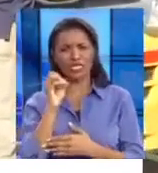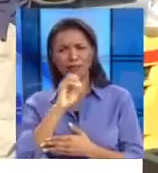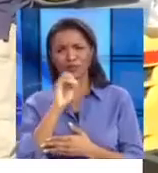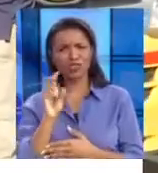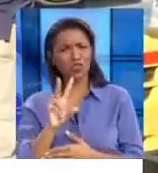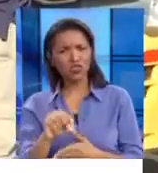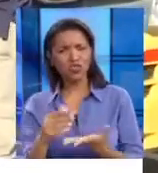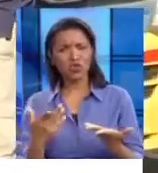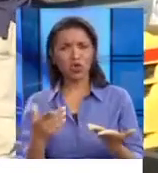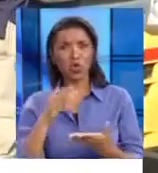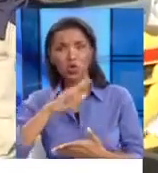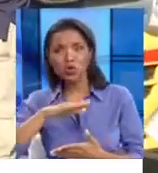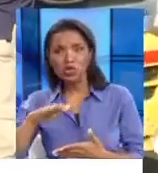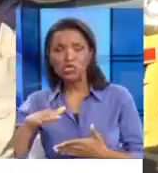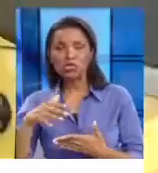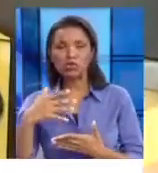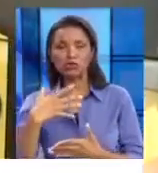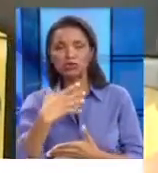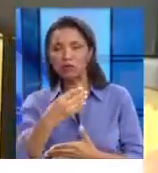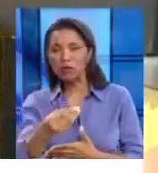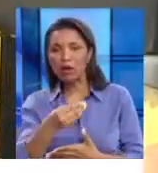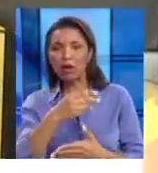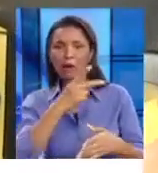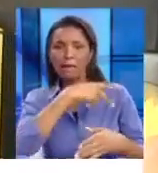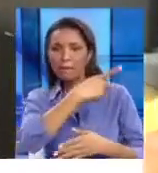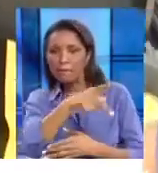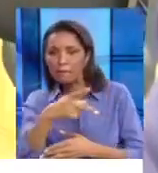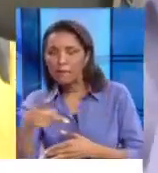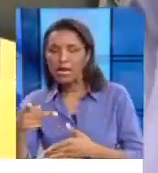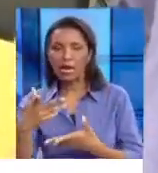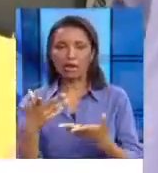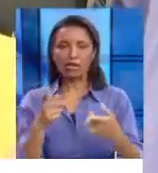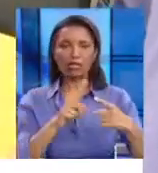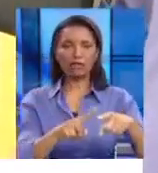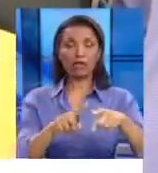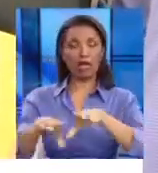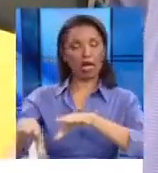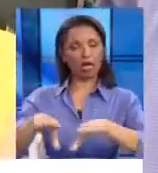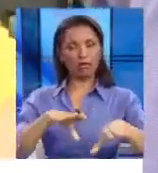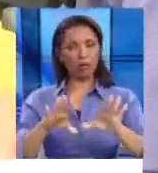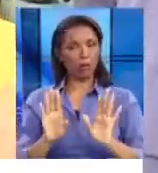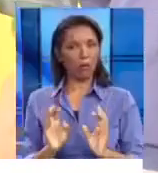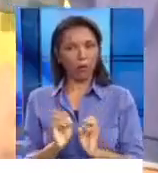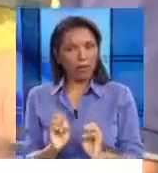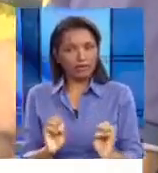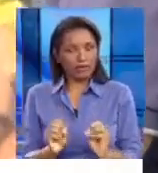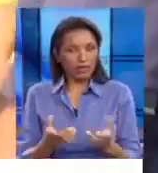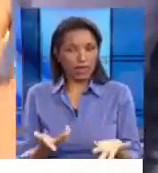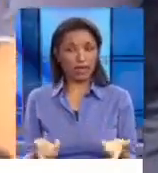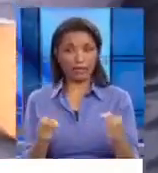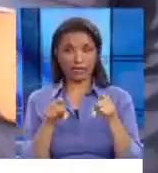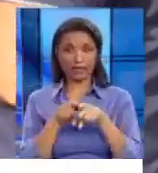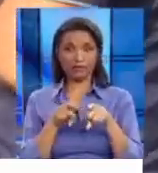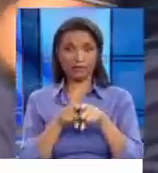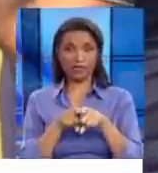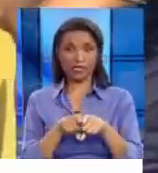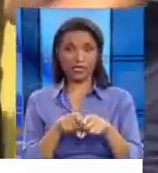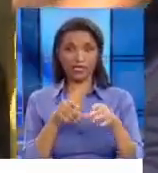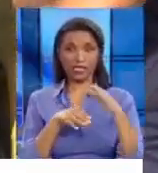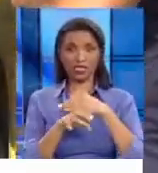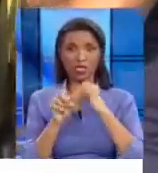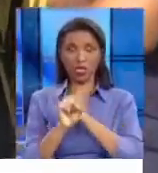salen, los papás los llevan a los malls, los llevan a las playas, a diferentes actividades, inclusive las matrículas en los salones están